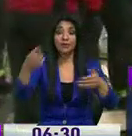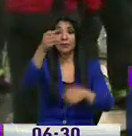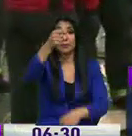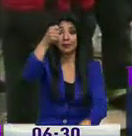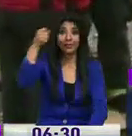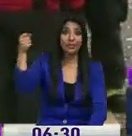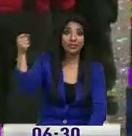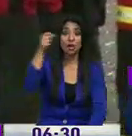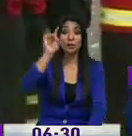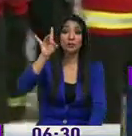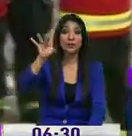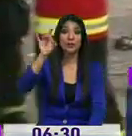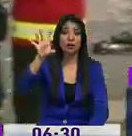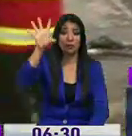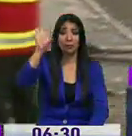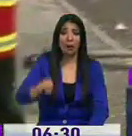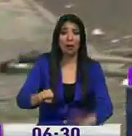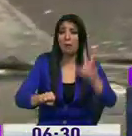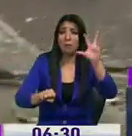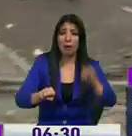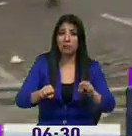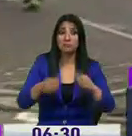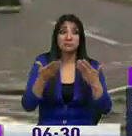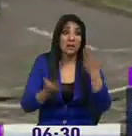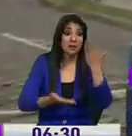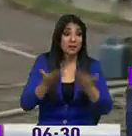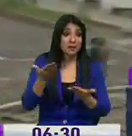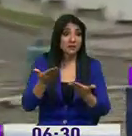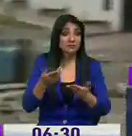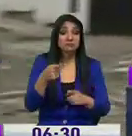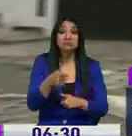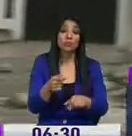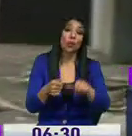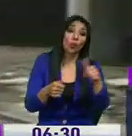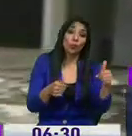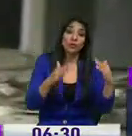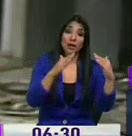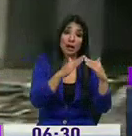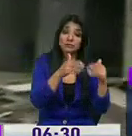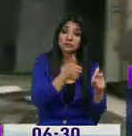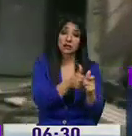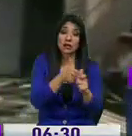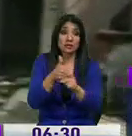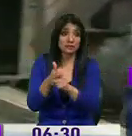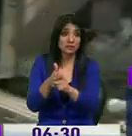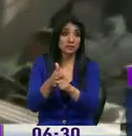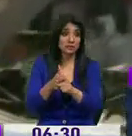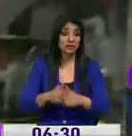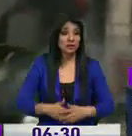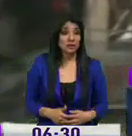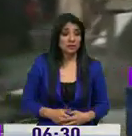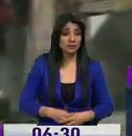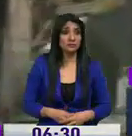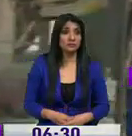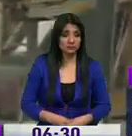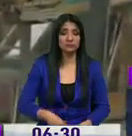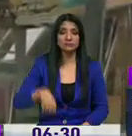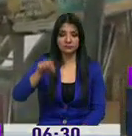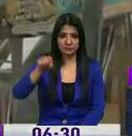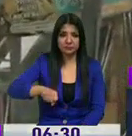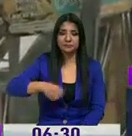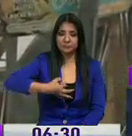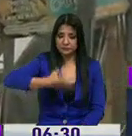ustedes den la evaluación previa saben si es que tal vez resulta afectada alguna de las viviendas cercanas afirmativo